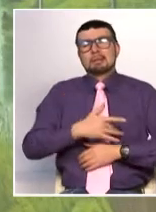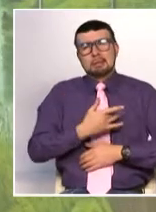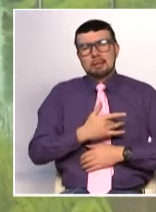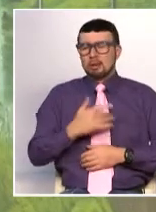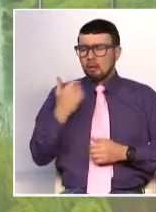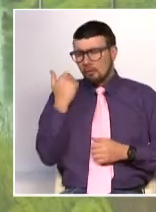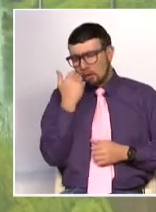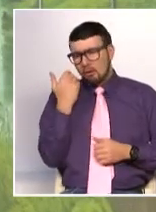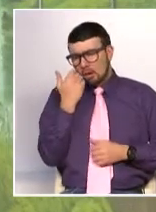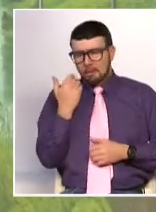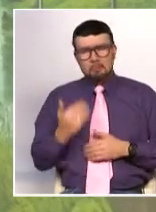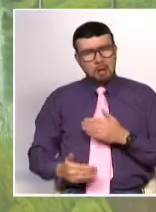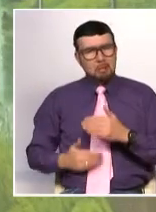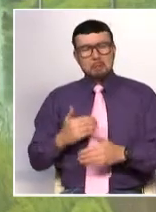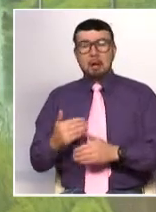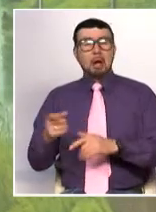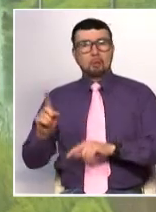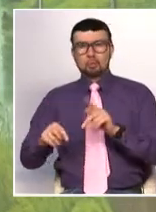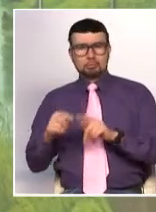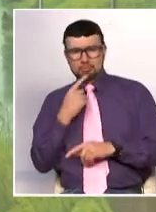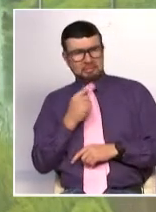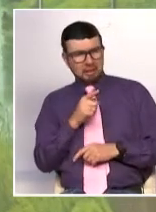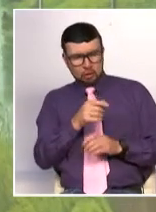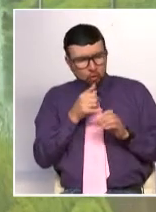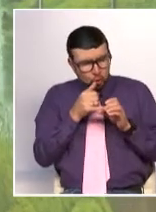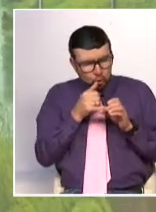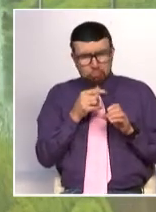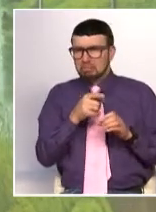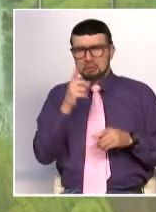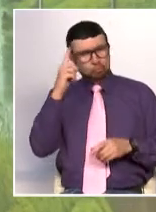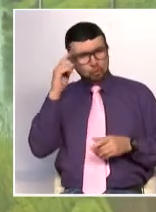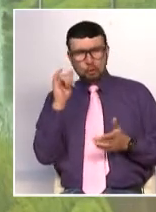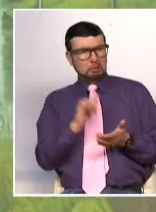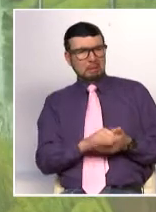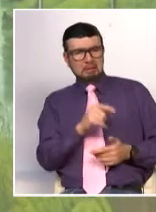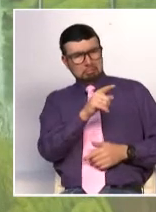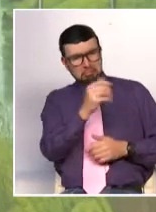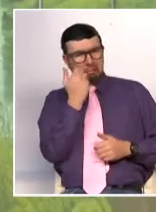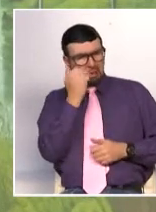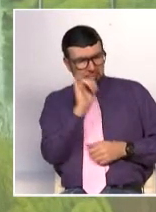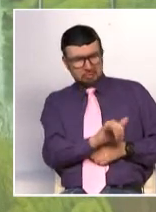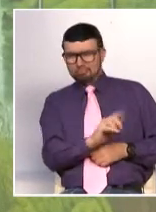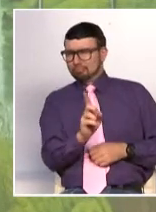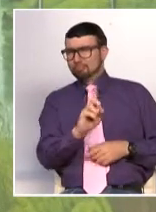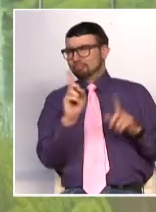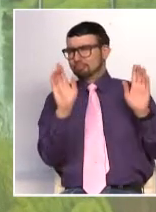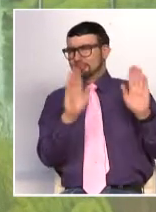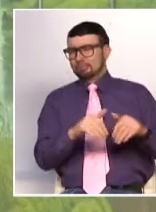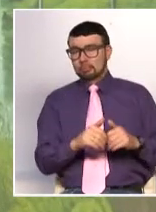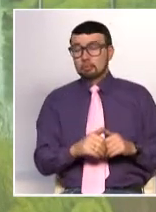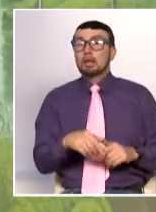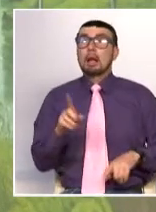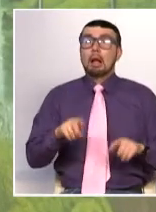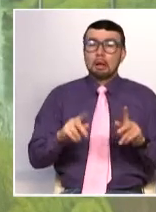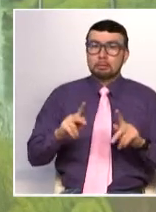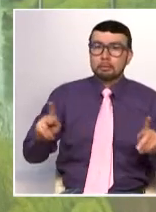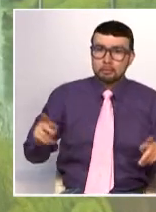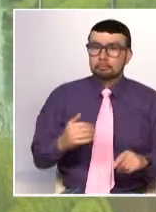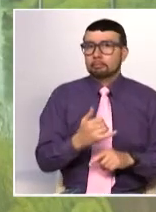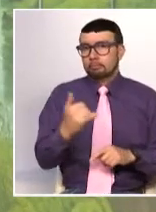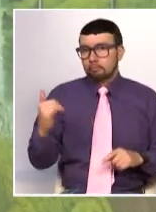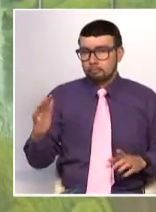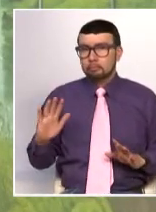no le prestan esa intención o de pronto esa esa atención o de pronto no tienen la curiosidad de